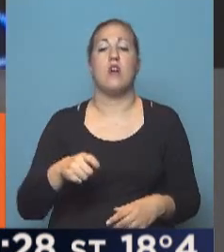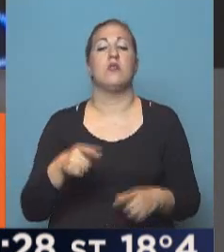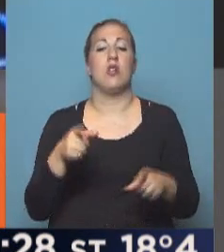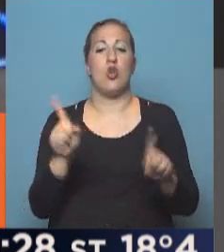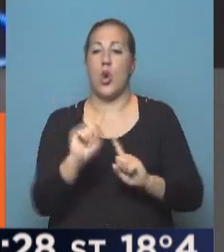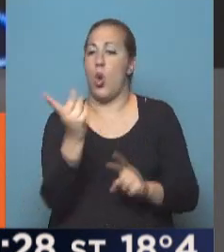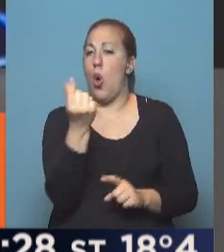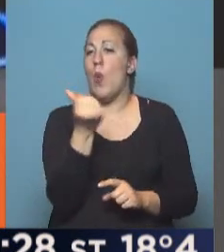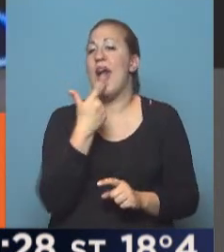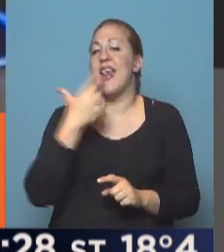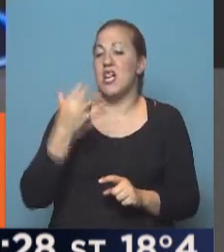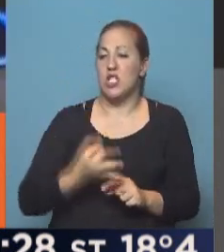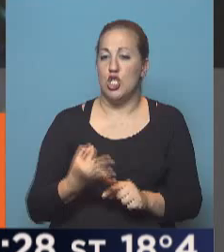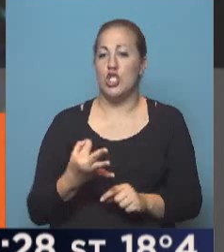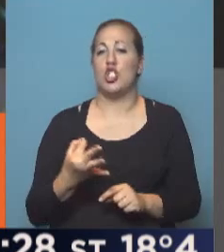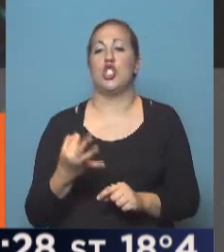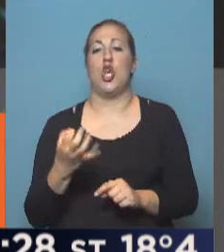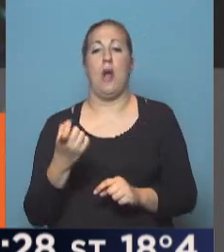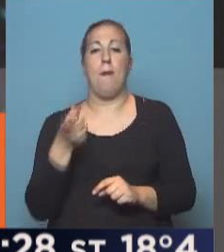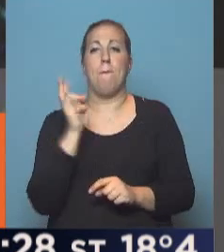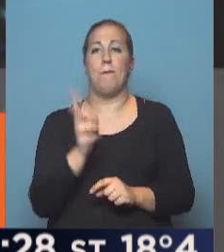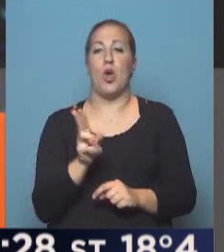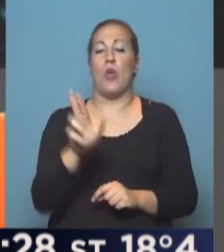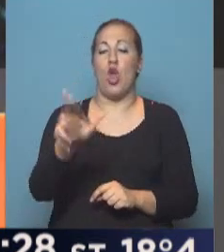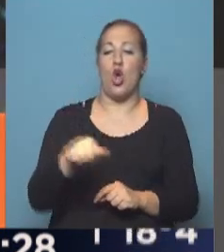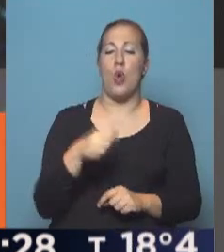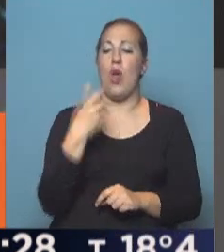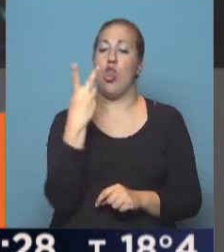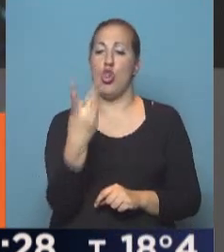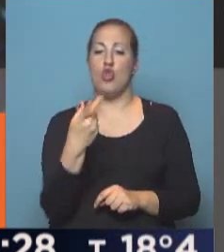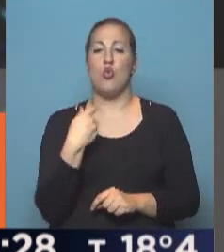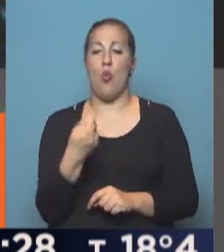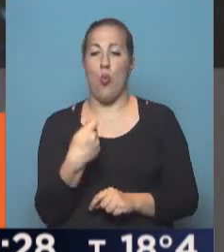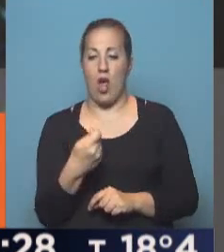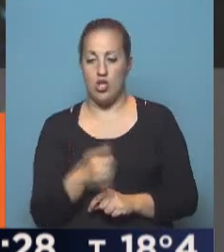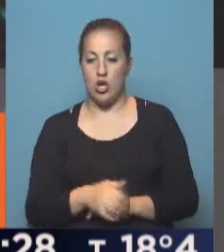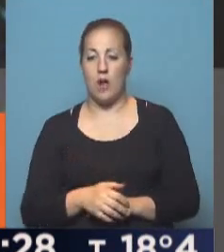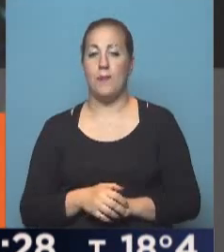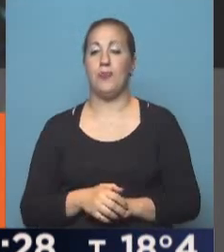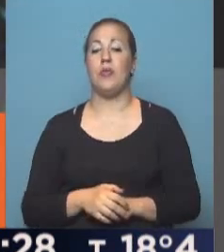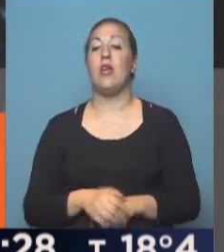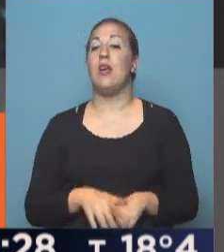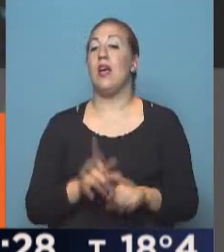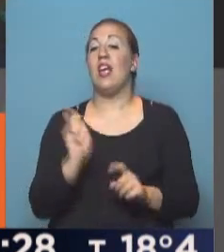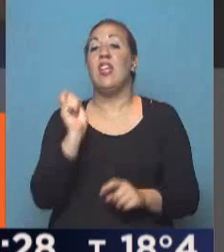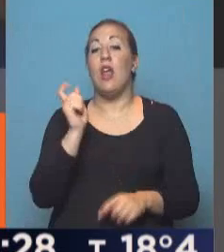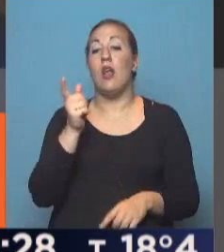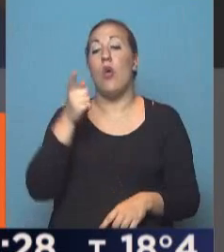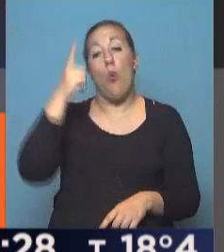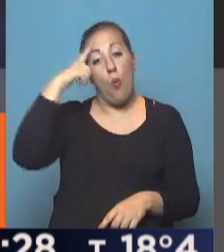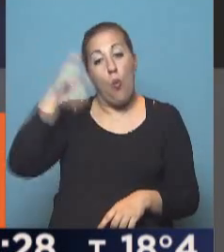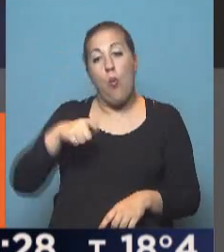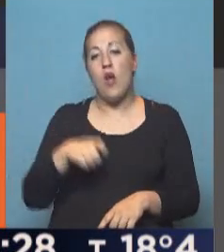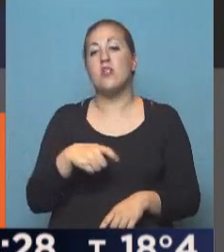de la decisión estatal que le prohíbe percibir las dos asignaciones en tal contexto es el juez quien en última